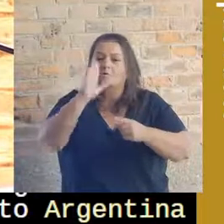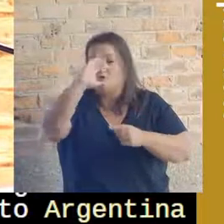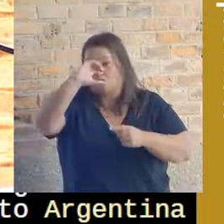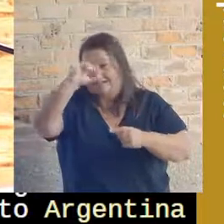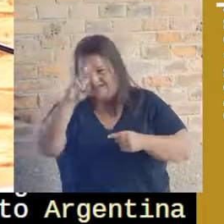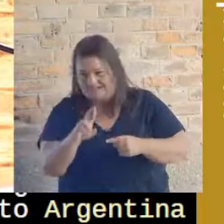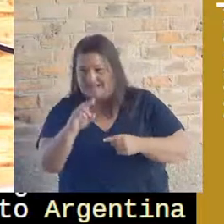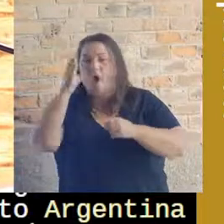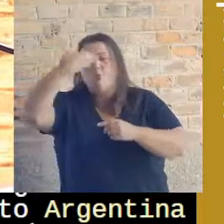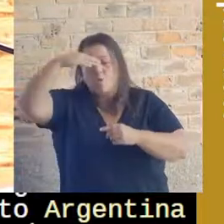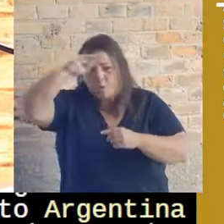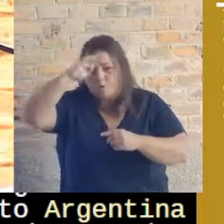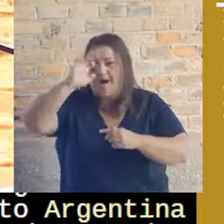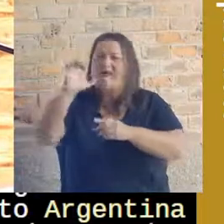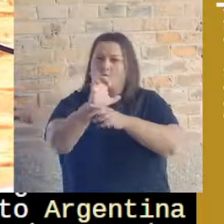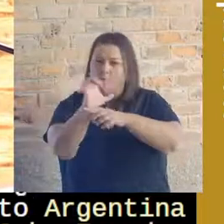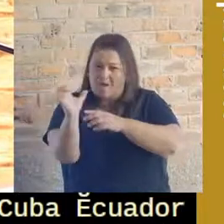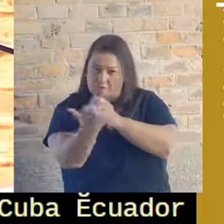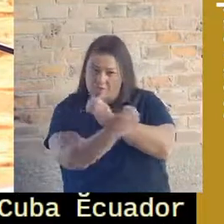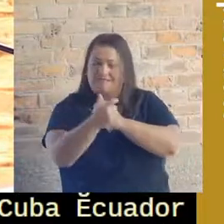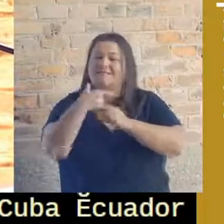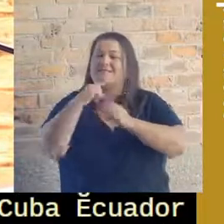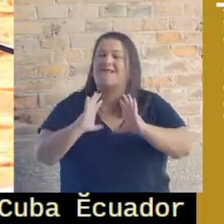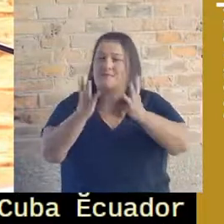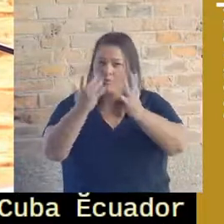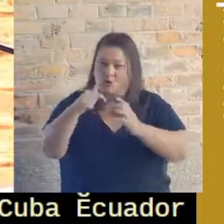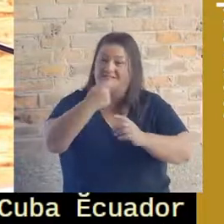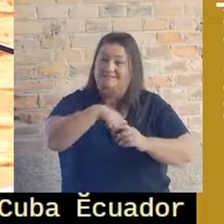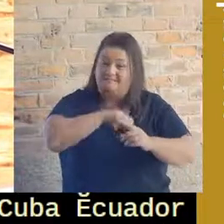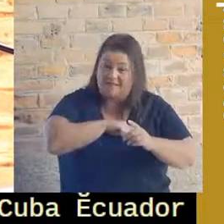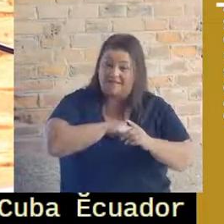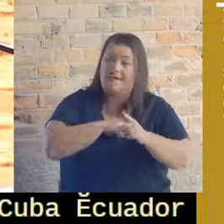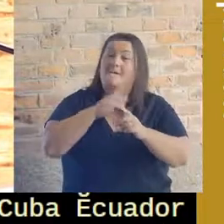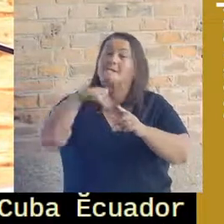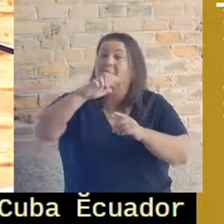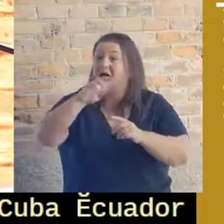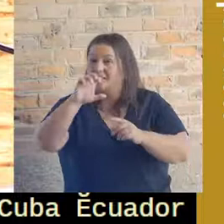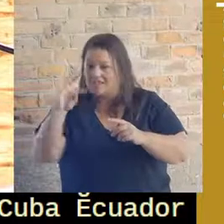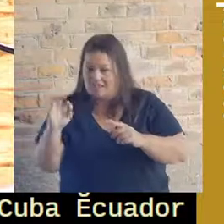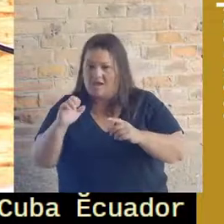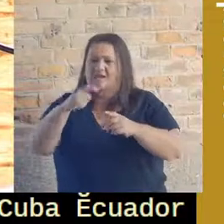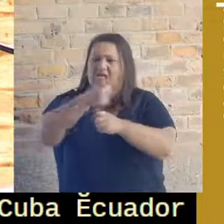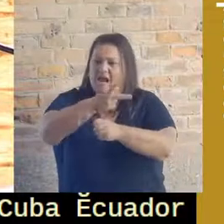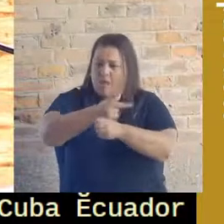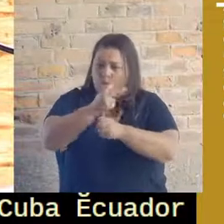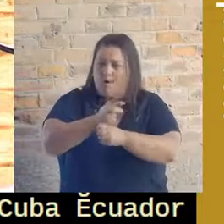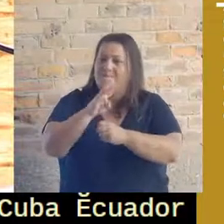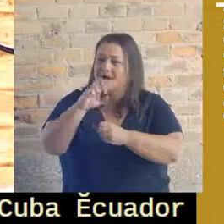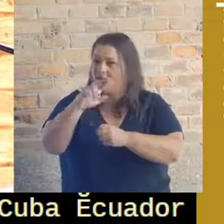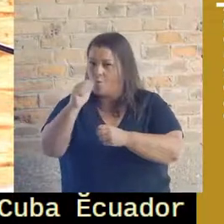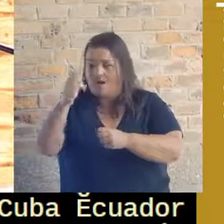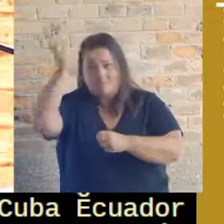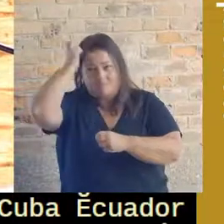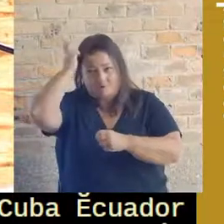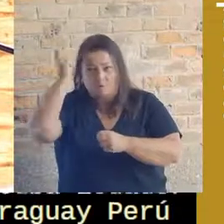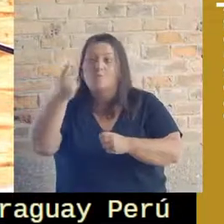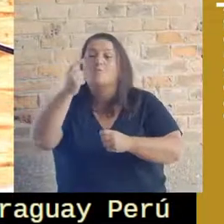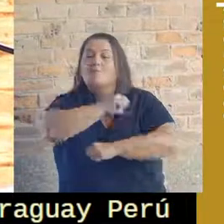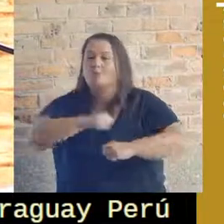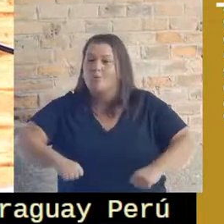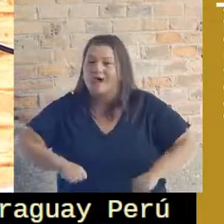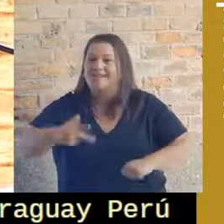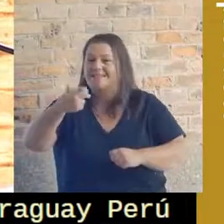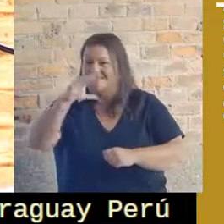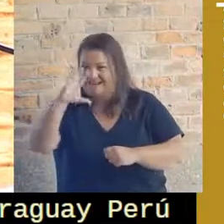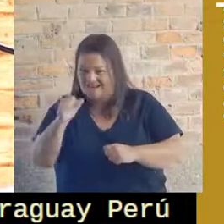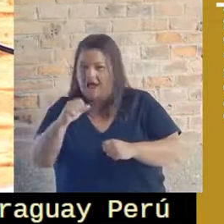Rica Cuba Ecuador El Salvador España Haití Malta México Nicaragua Paraguay Perú Portugal República